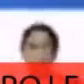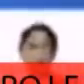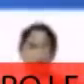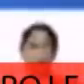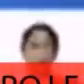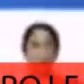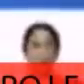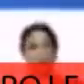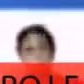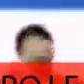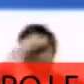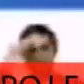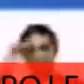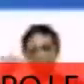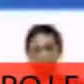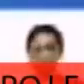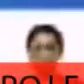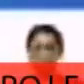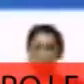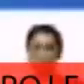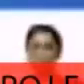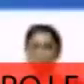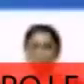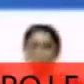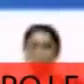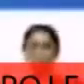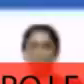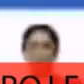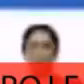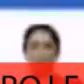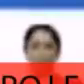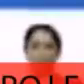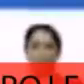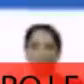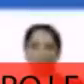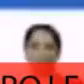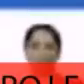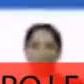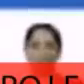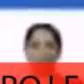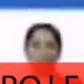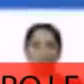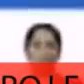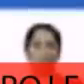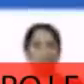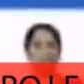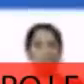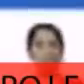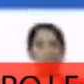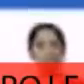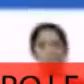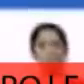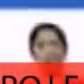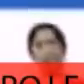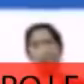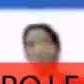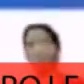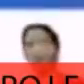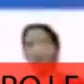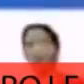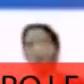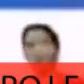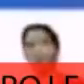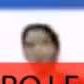cierto de esto es que mientras se mire esto desde el punto de vista electoral, se mire esto desde el punto de vista jurídico legislativo dentro del marco de la